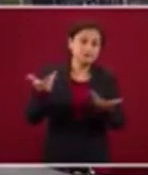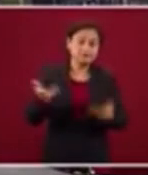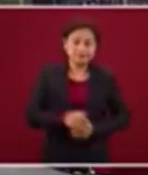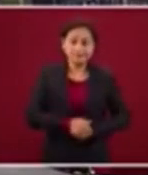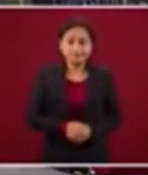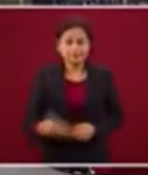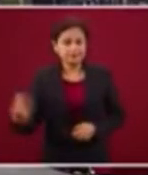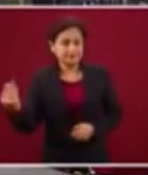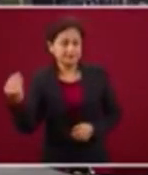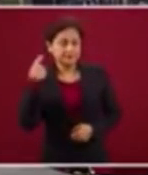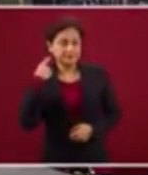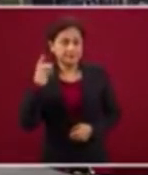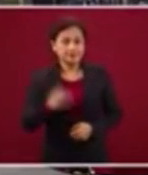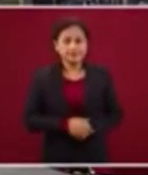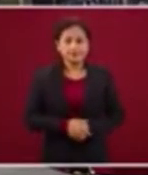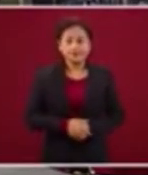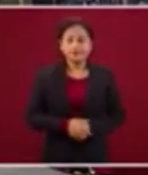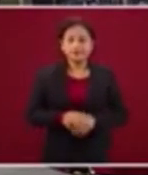Sí, eso sí,